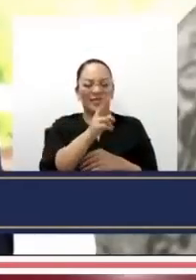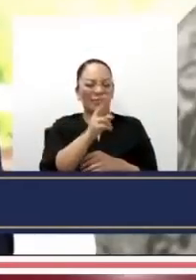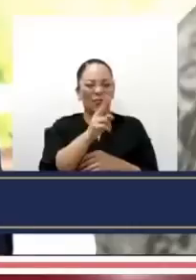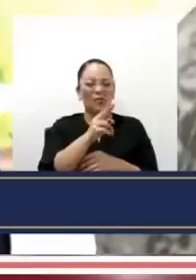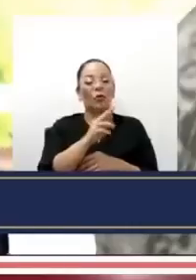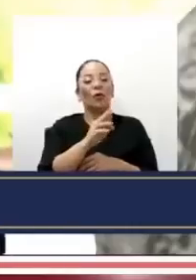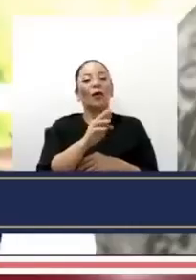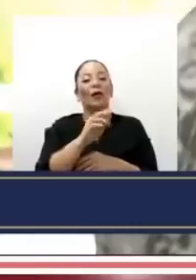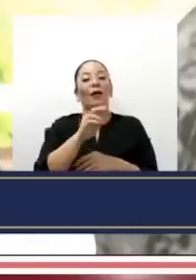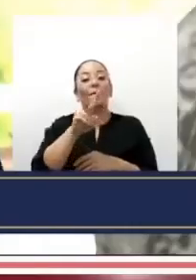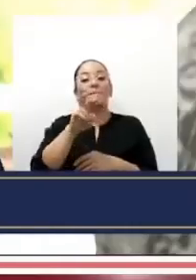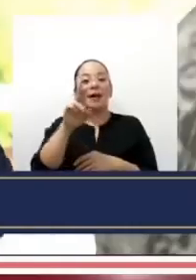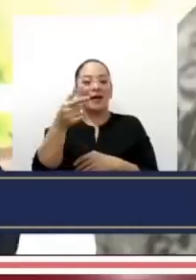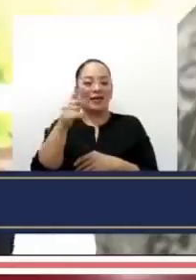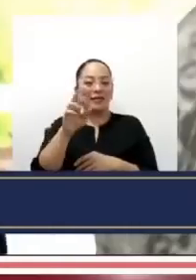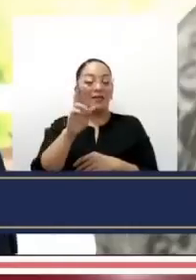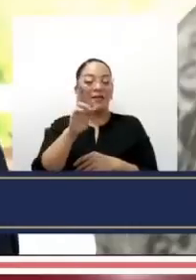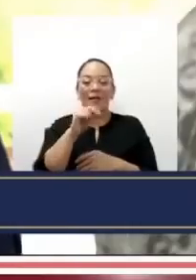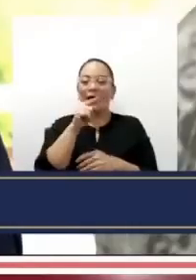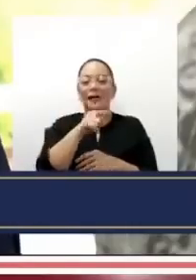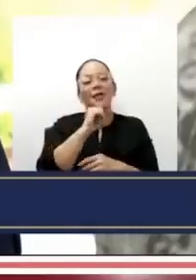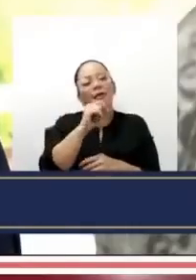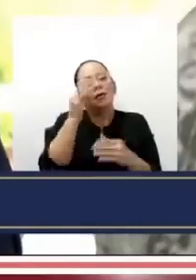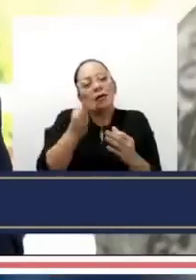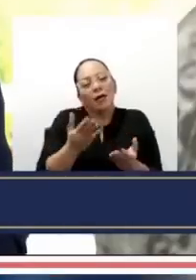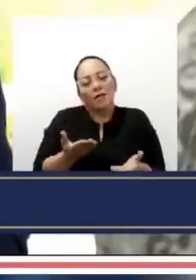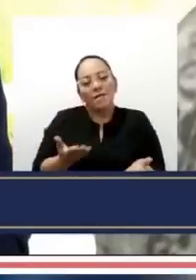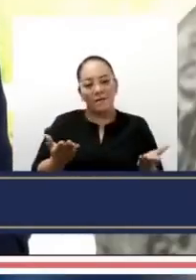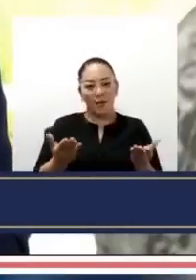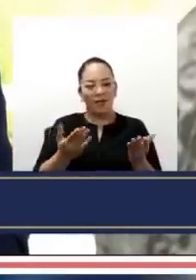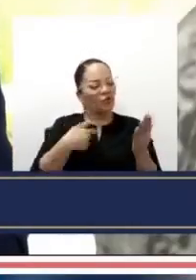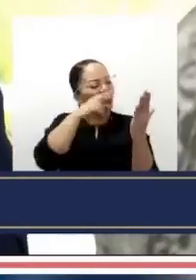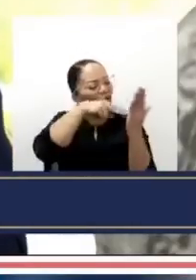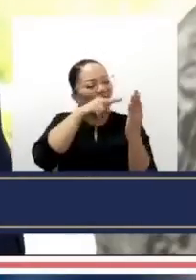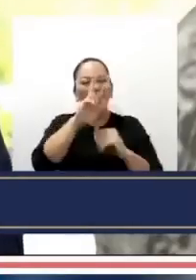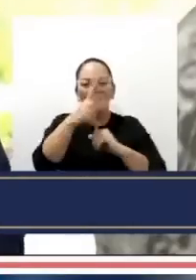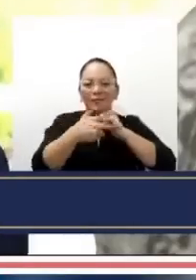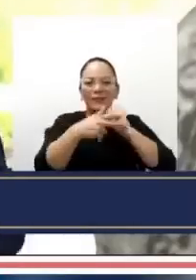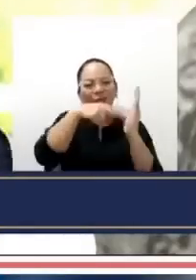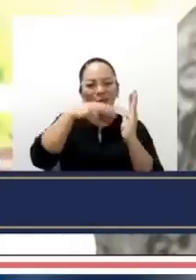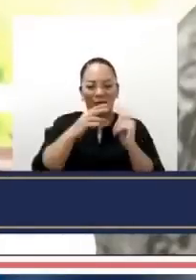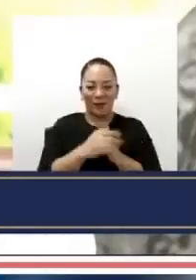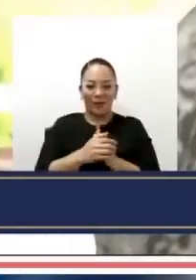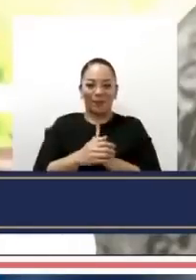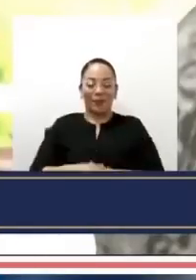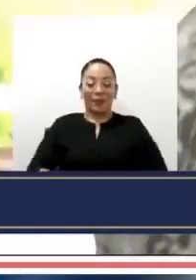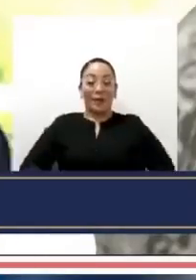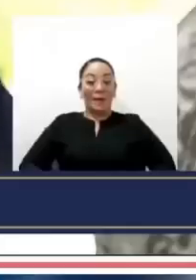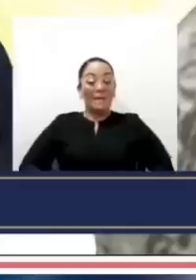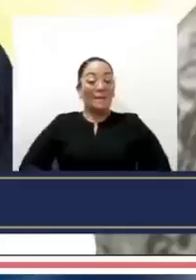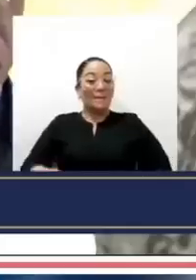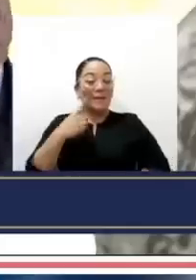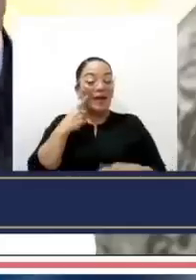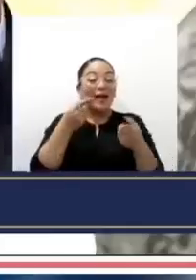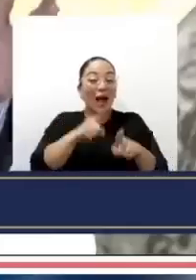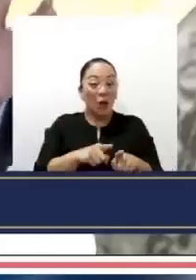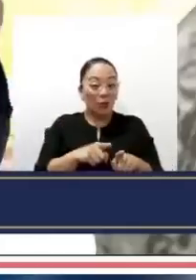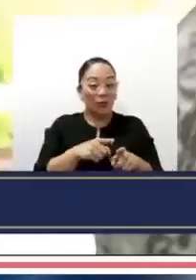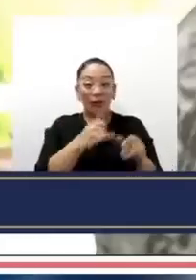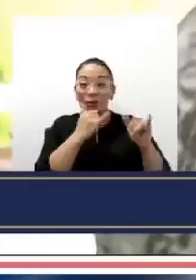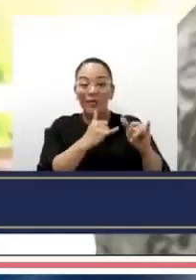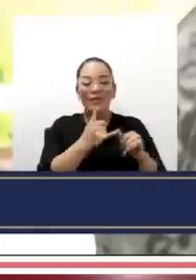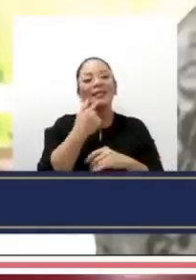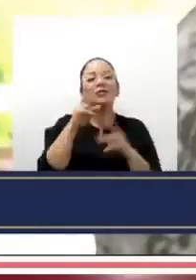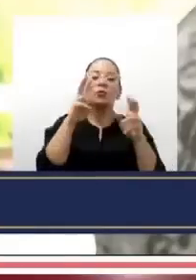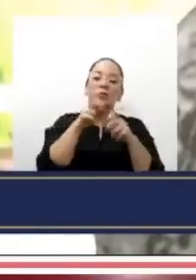ese. Este es increíble. Yo tuve que leerlo como 3 veces. Resulta que la causa penal es porque